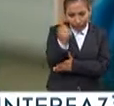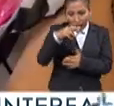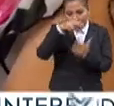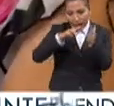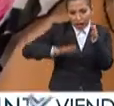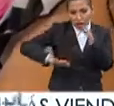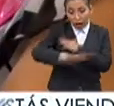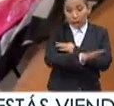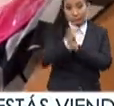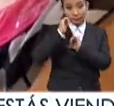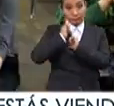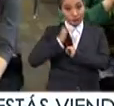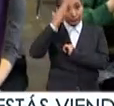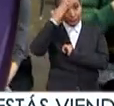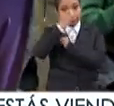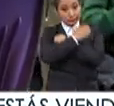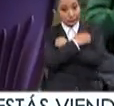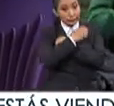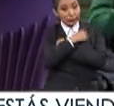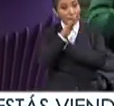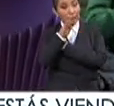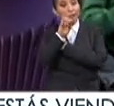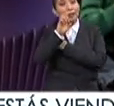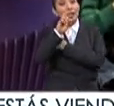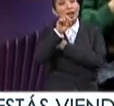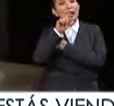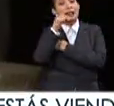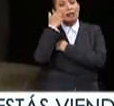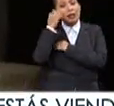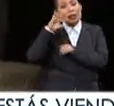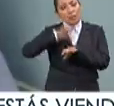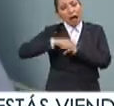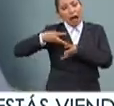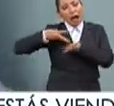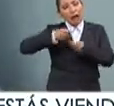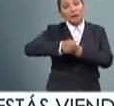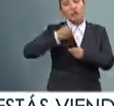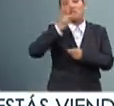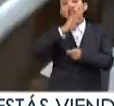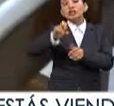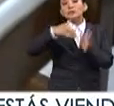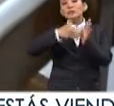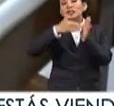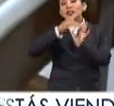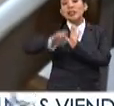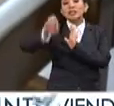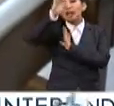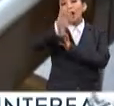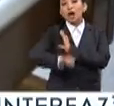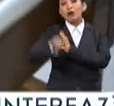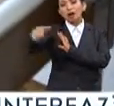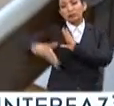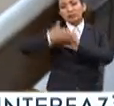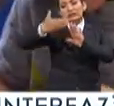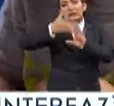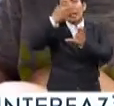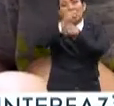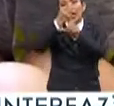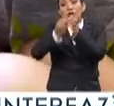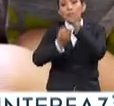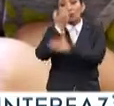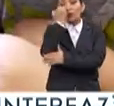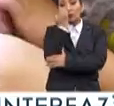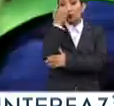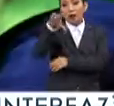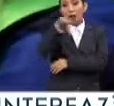región las autoridades educativas de berlín planean invertir 200 millones de euros en la construcción de nuevos